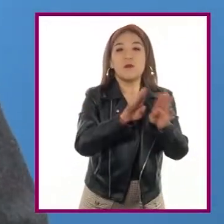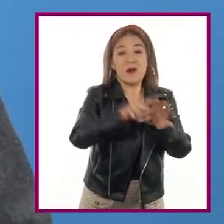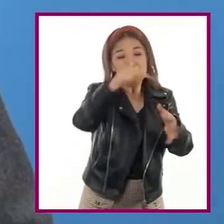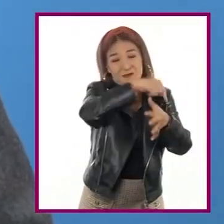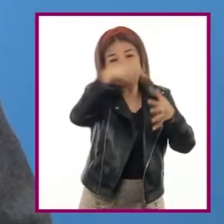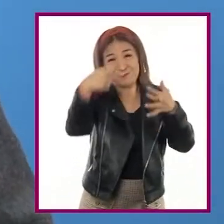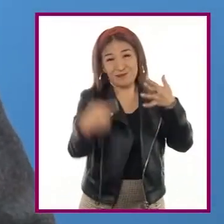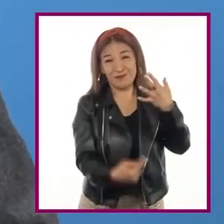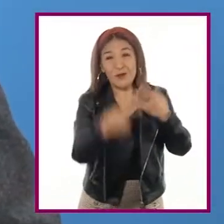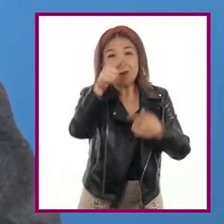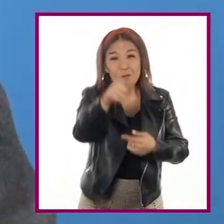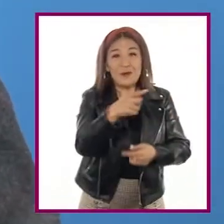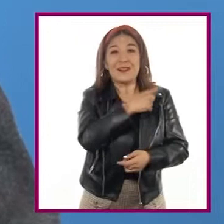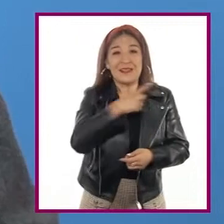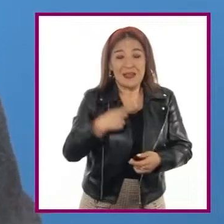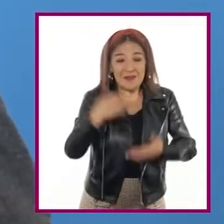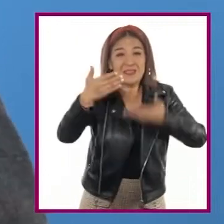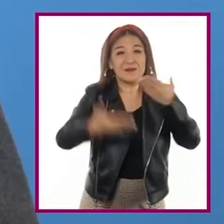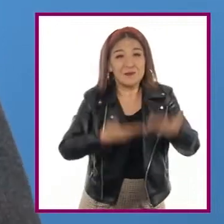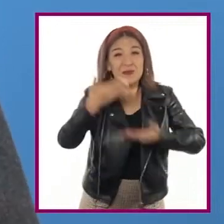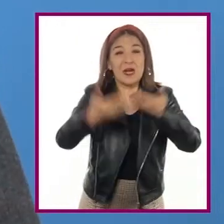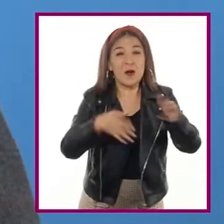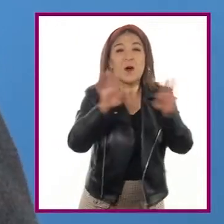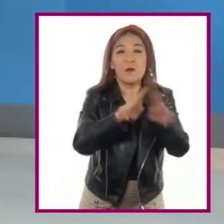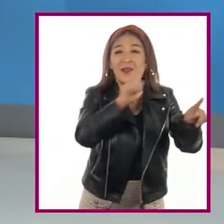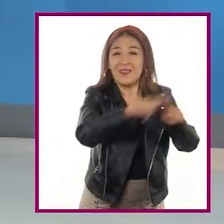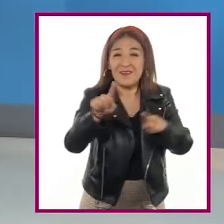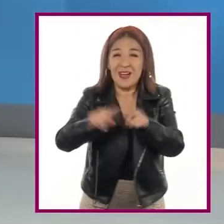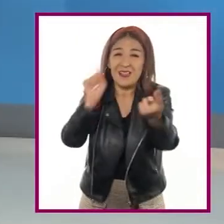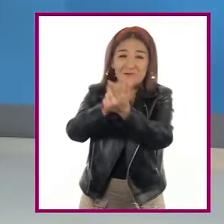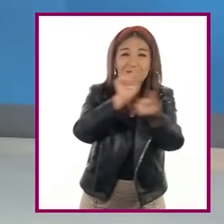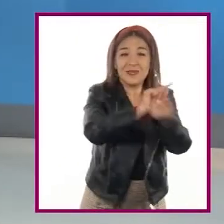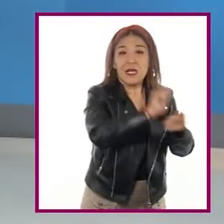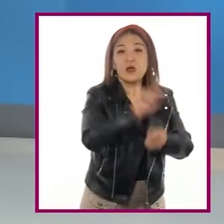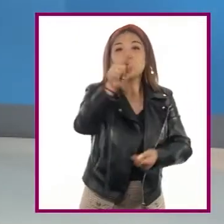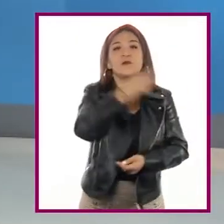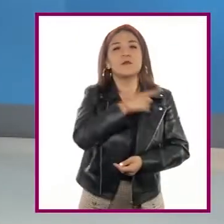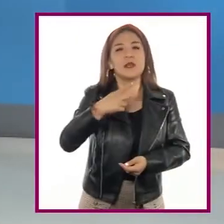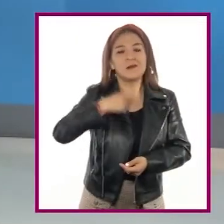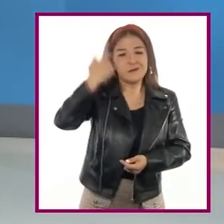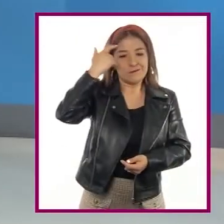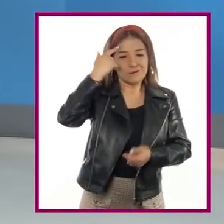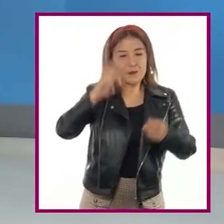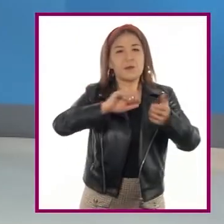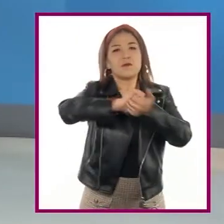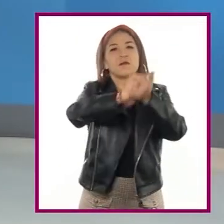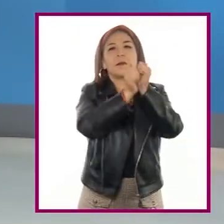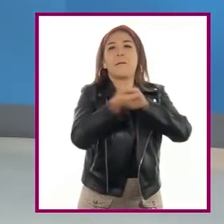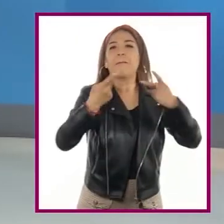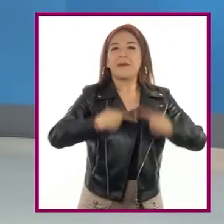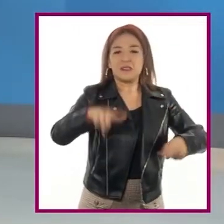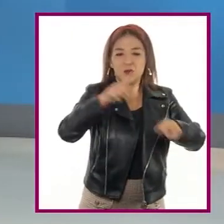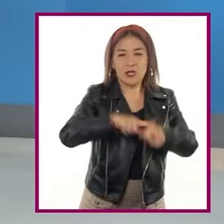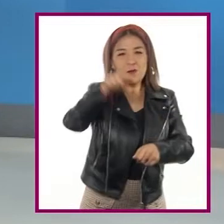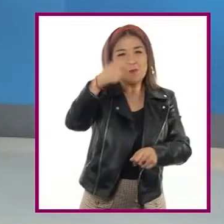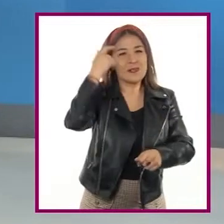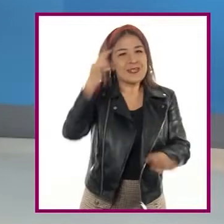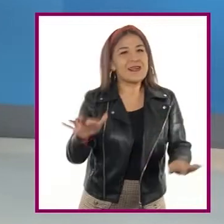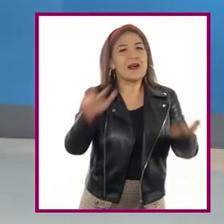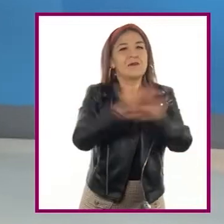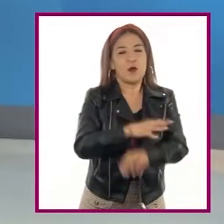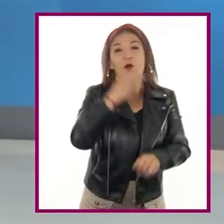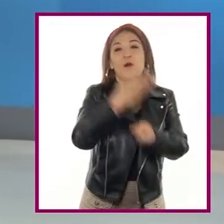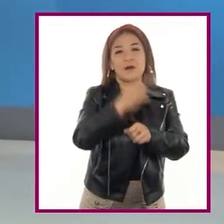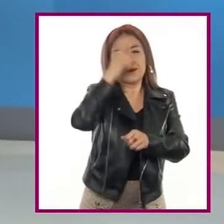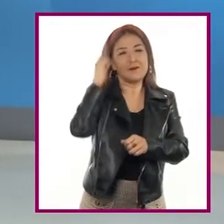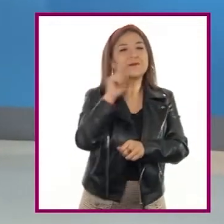de desafíos desarrollan su capacidad de autonomía. Para apoyar estas ideas e ir entrando en materia, ¿qué les parece si prestan